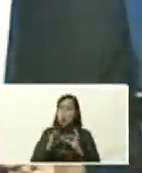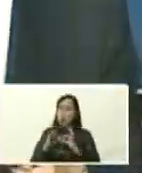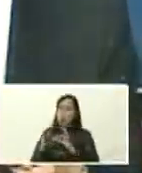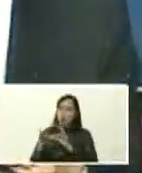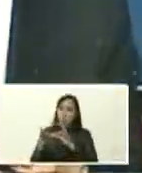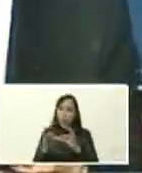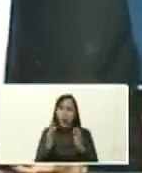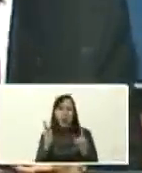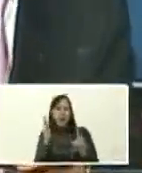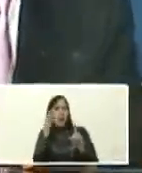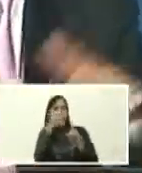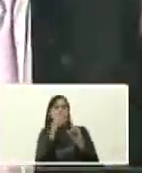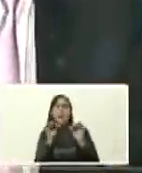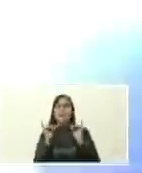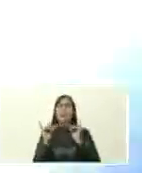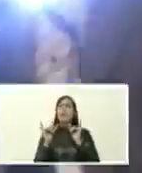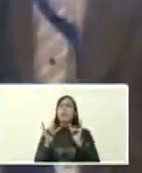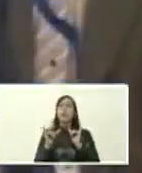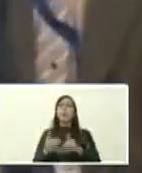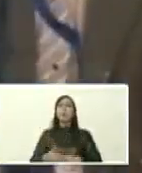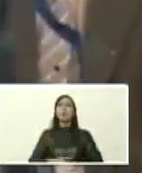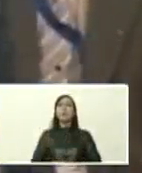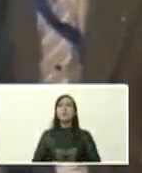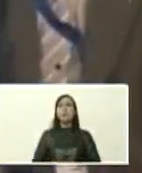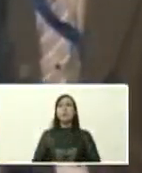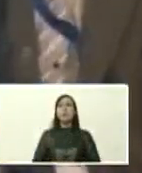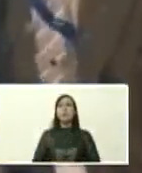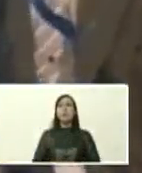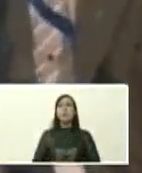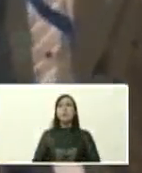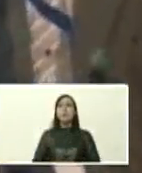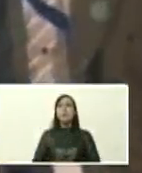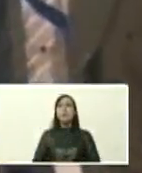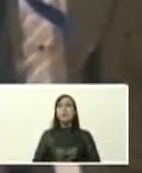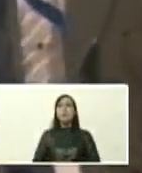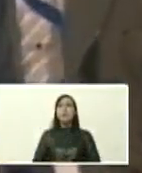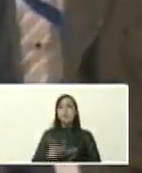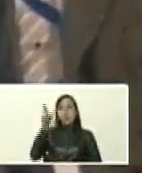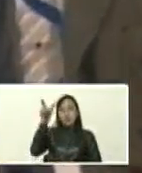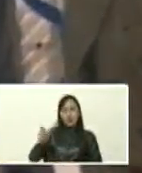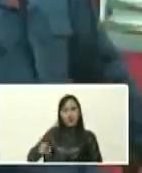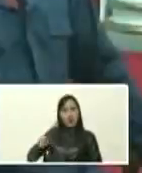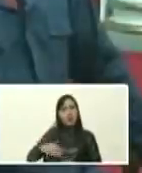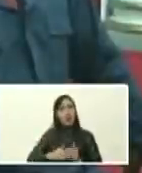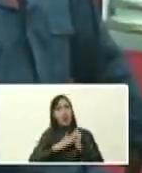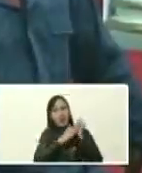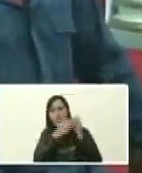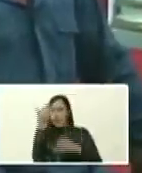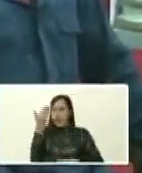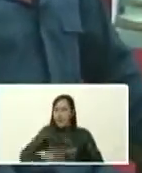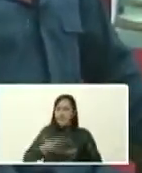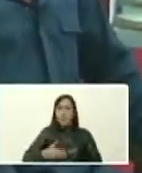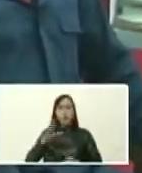juntos en el gran barco de Sudamérica. Néstor Kirchner, uno de los líderes fundamentales de